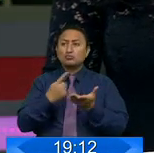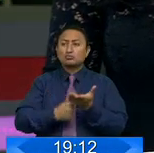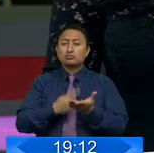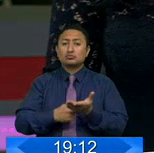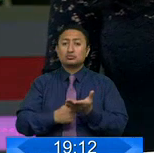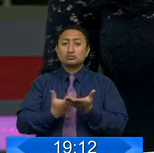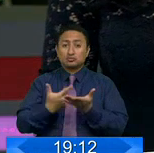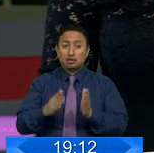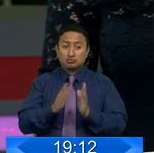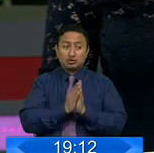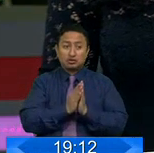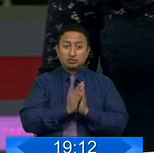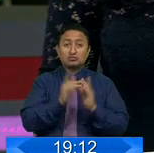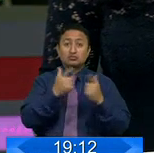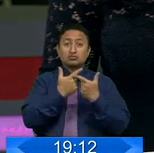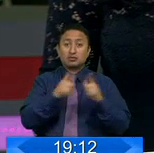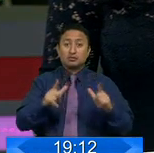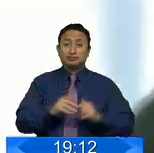un habeas corpus.